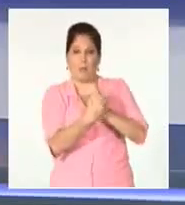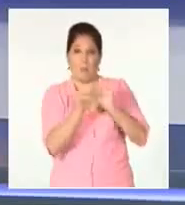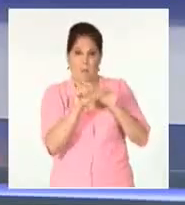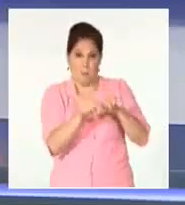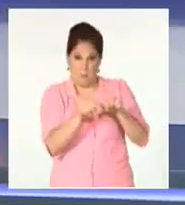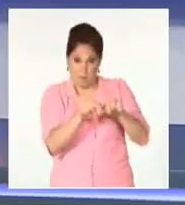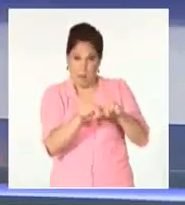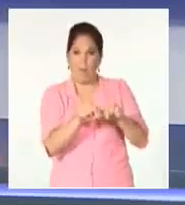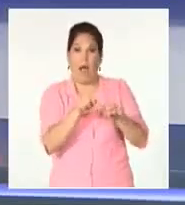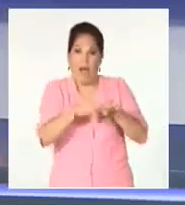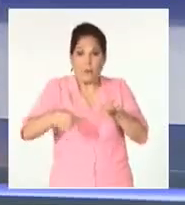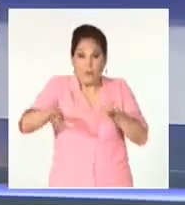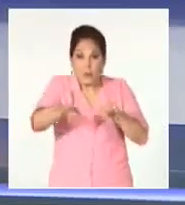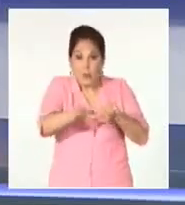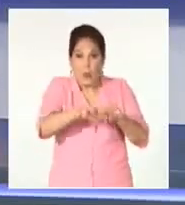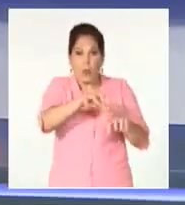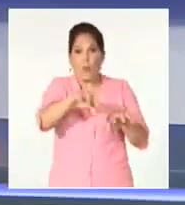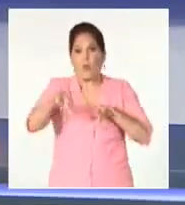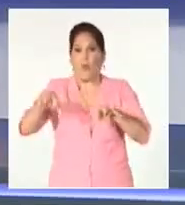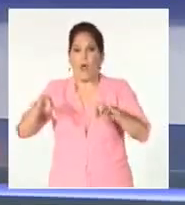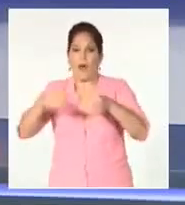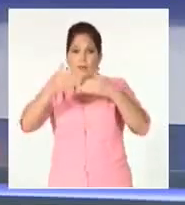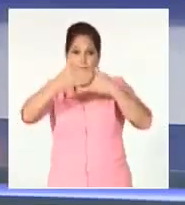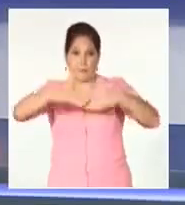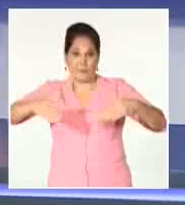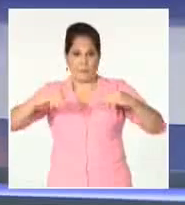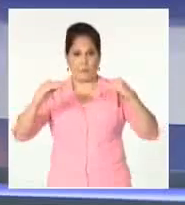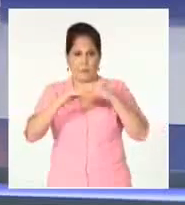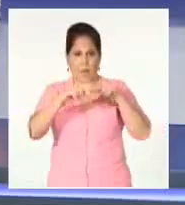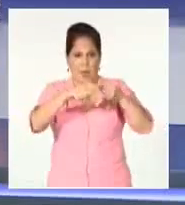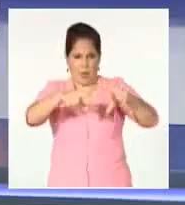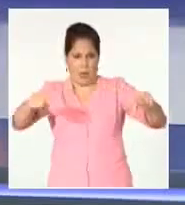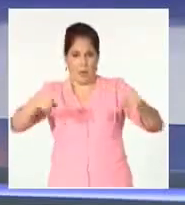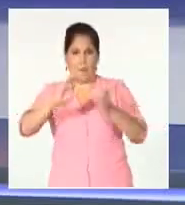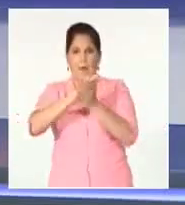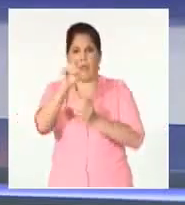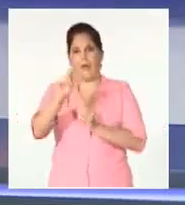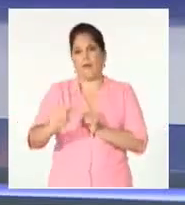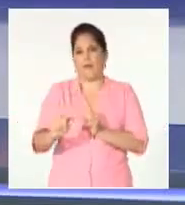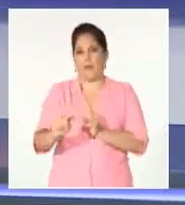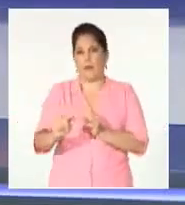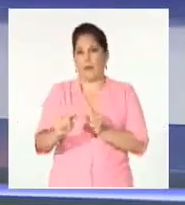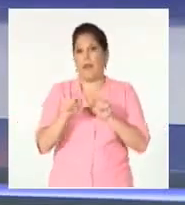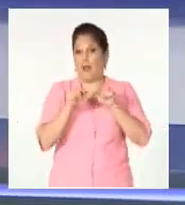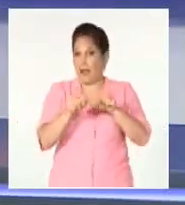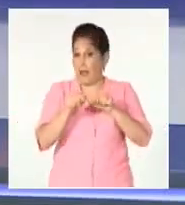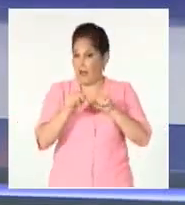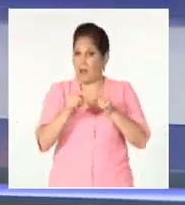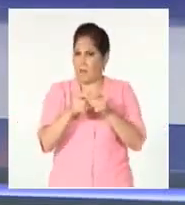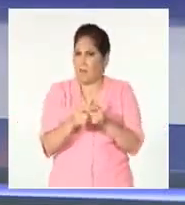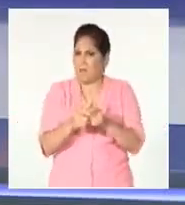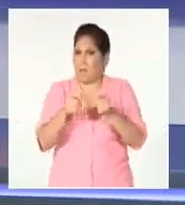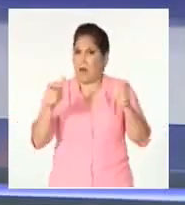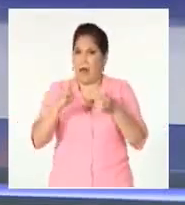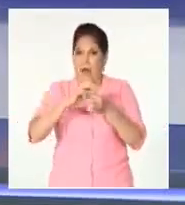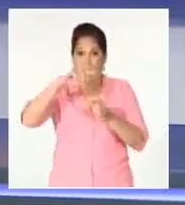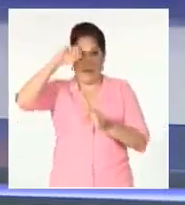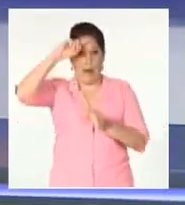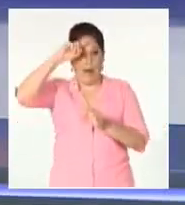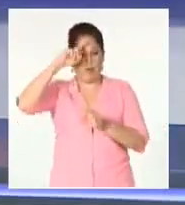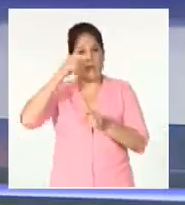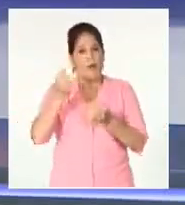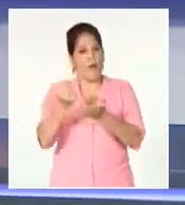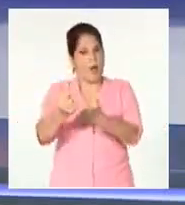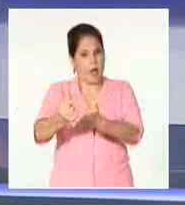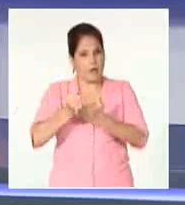Fraile, todos situados en la franja norte de crudos pesados en Mayabe. Los incrementos en los volúmenes de gas le aportan soberanía